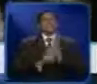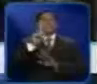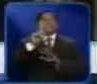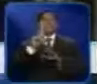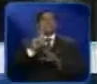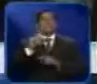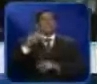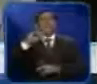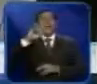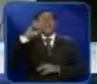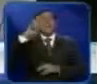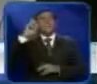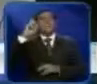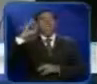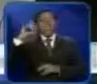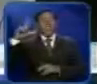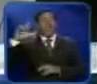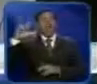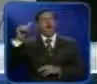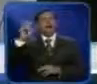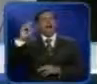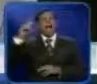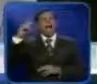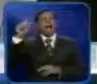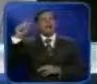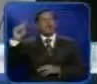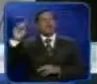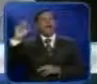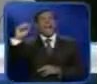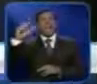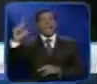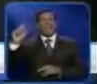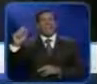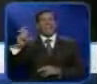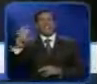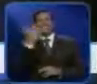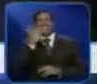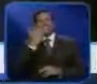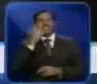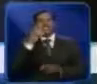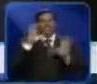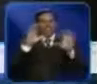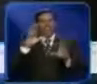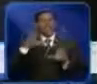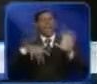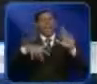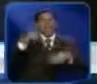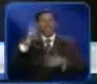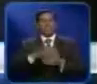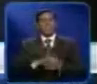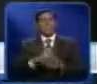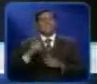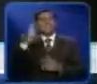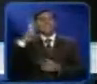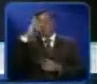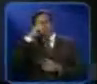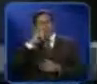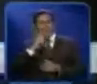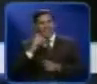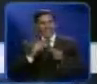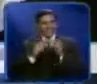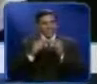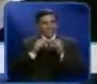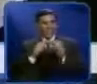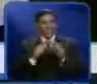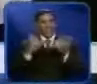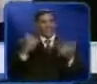Rafael José Aponte Álvarez Callito Aponte en el reconocido Show de las 12 con Víctor Saume. 3 años se mantuvo en ese espacio que